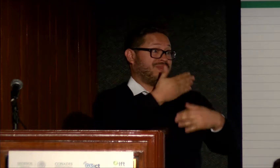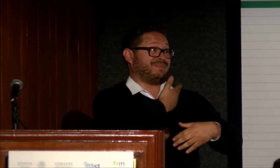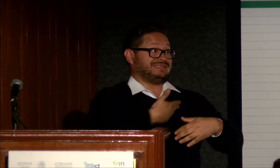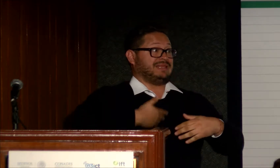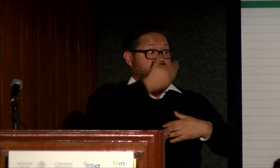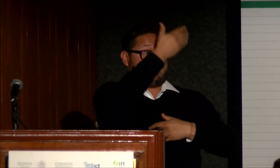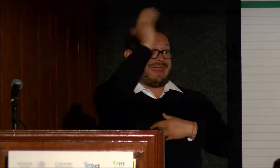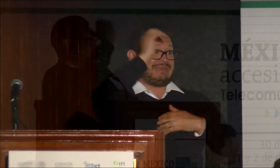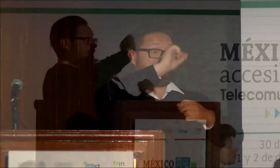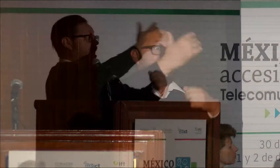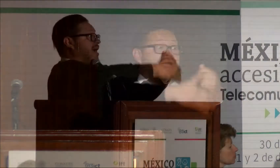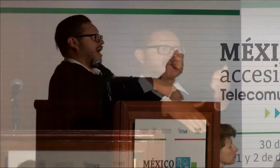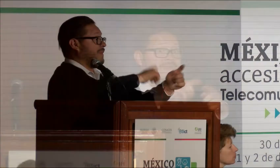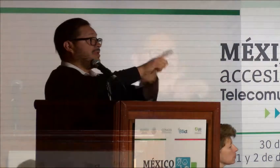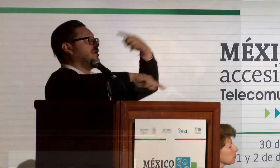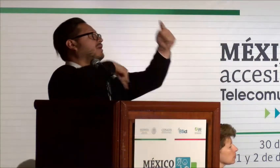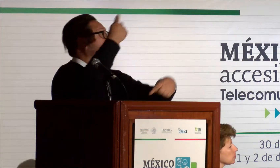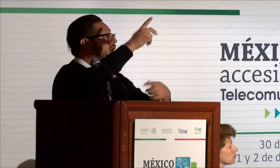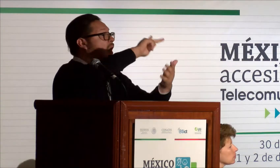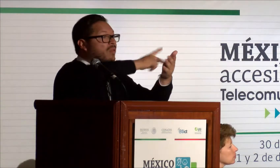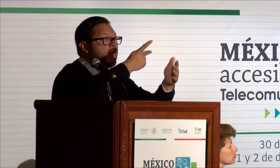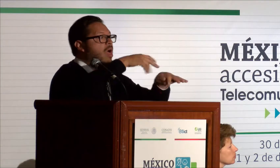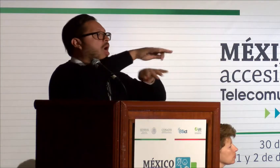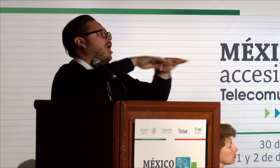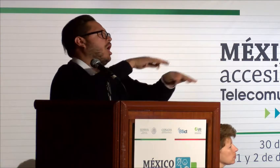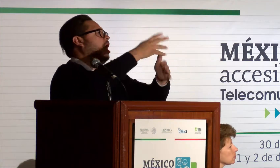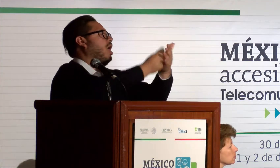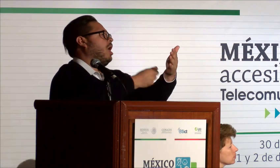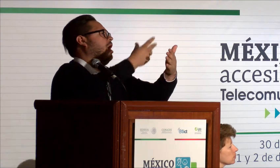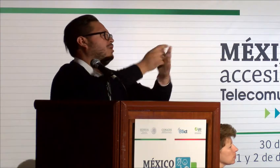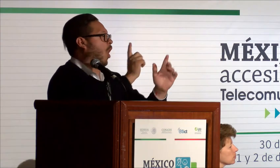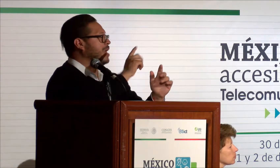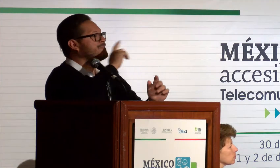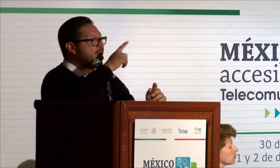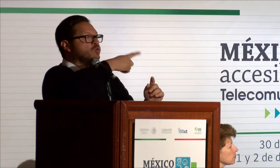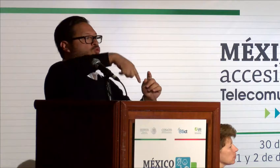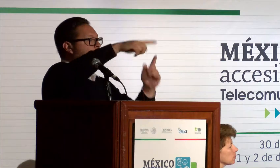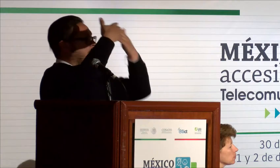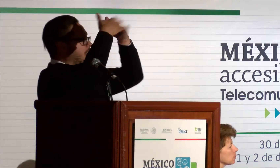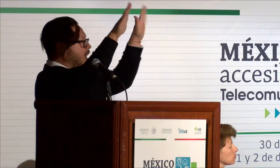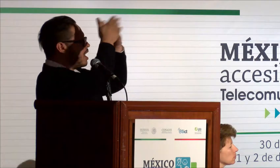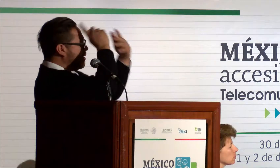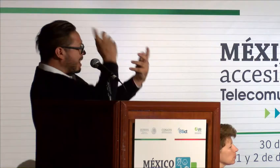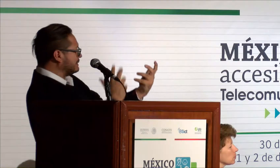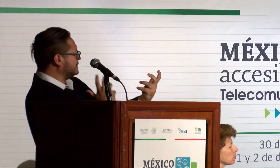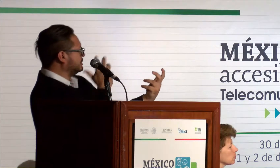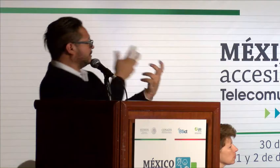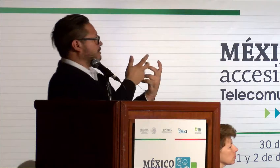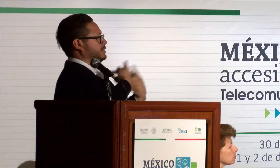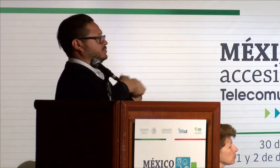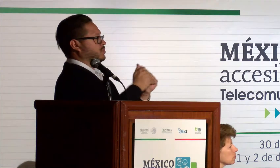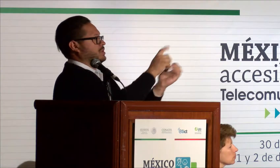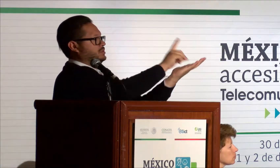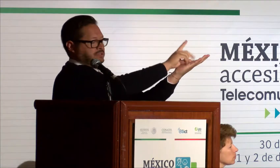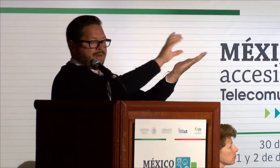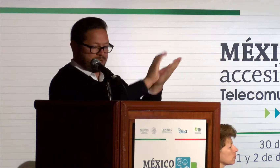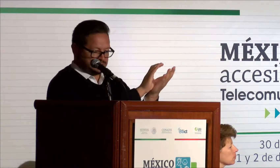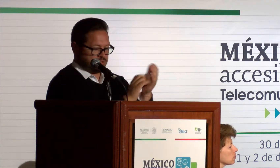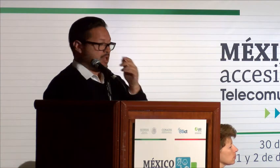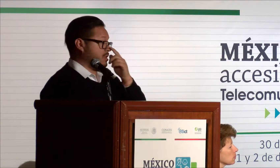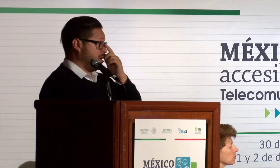sido olvidadas. Adelante, vemos que ya va a acabar el sexenio del presidente Enrique Peña Nieto. Sin embargo, no